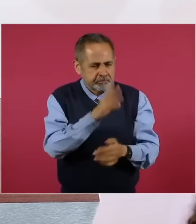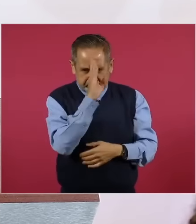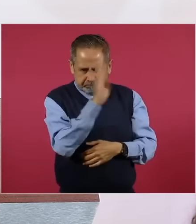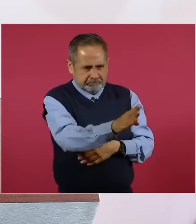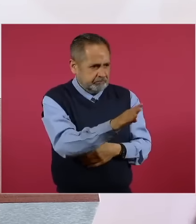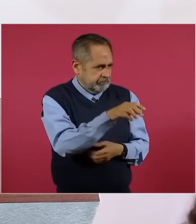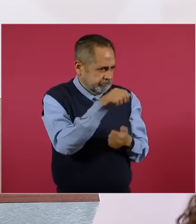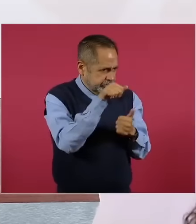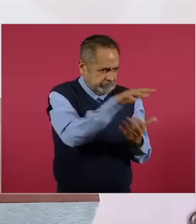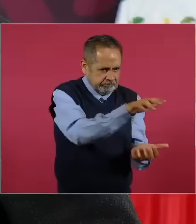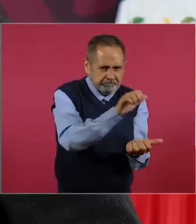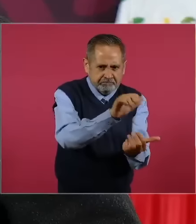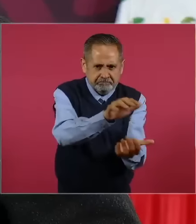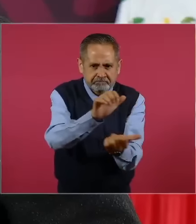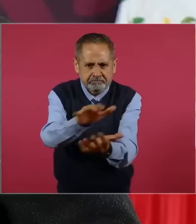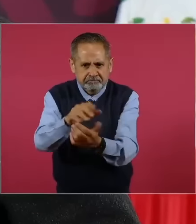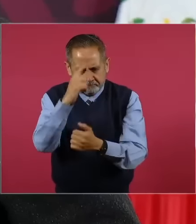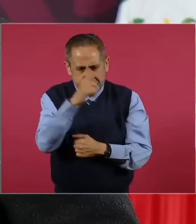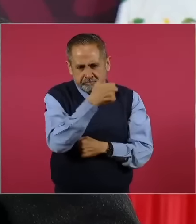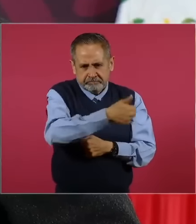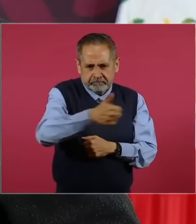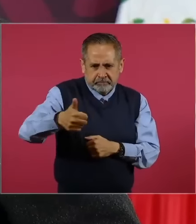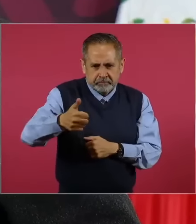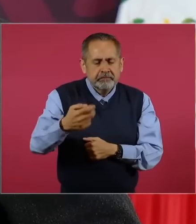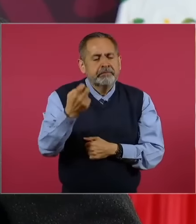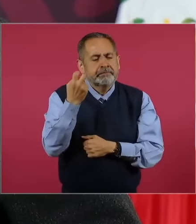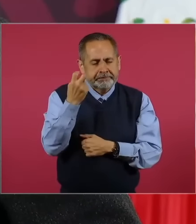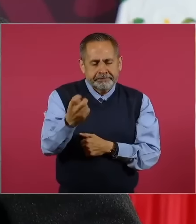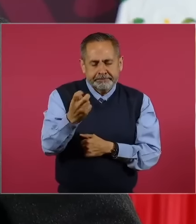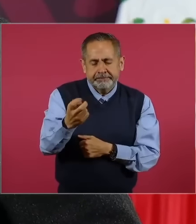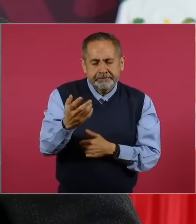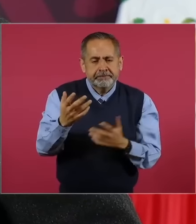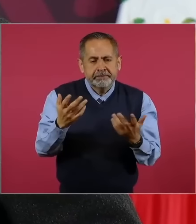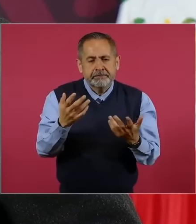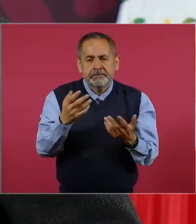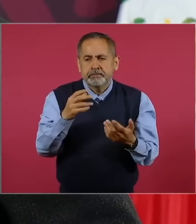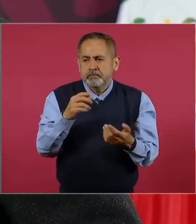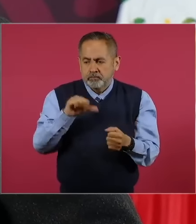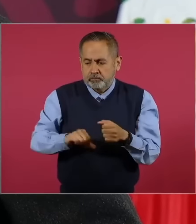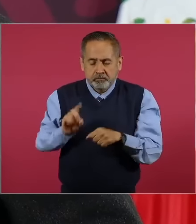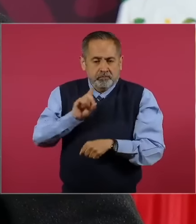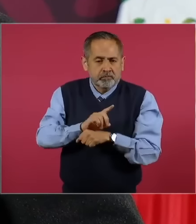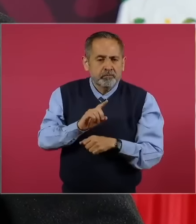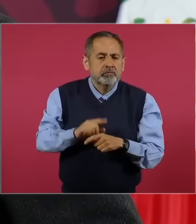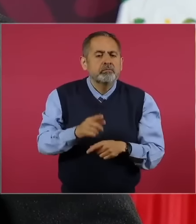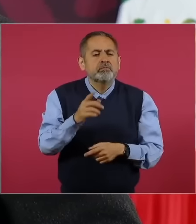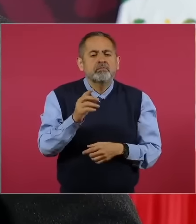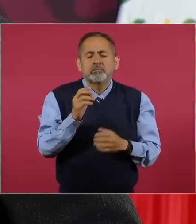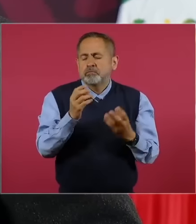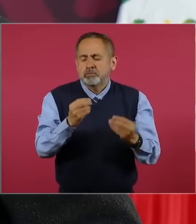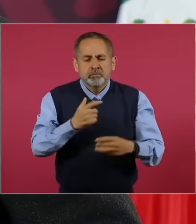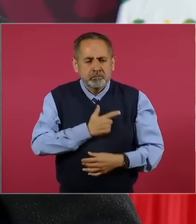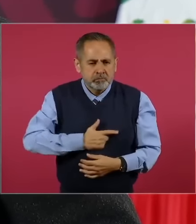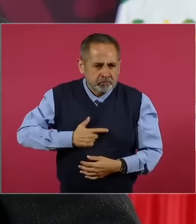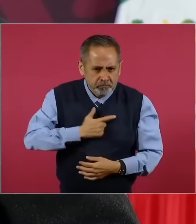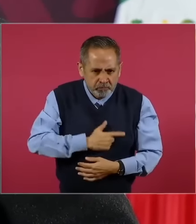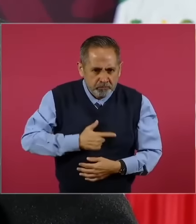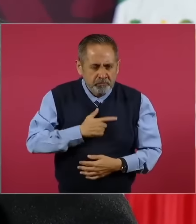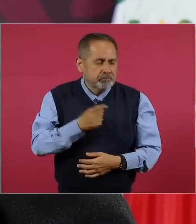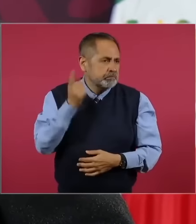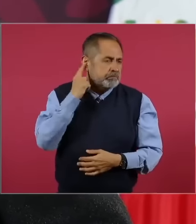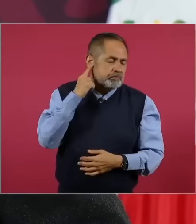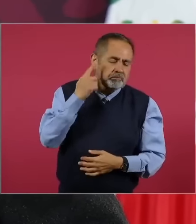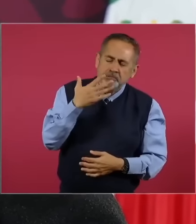directa. Esto por lo que corresponde al día de hoy. Me dio mucho gusto